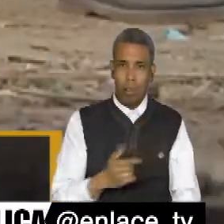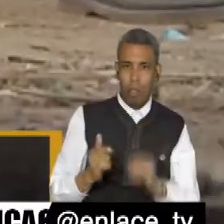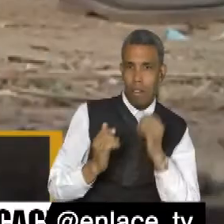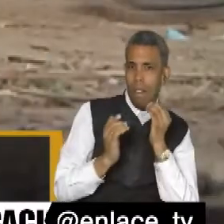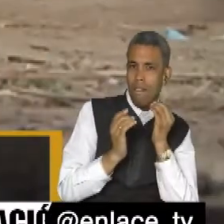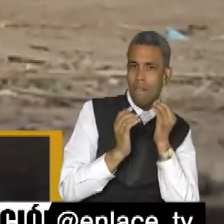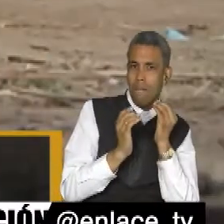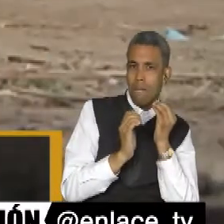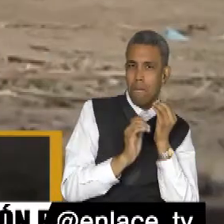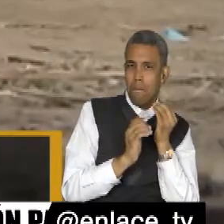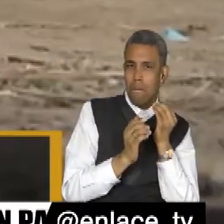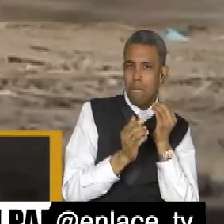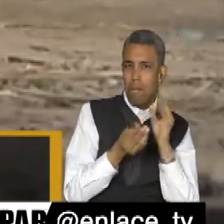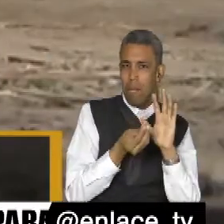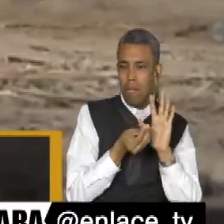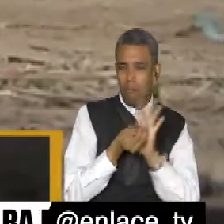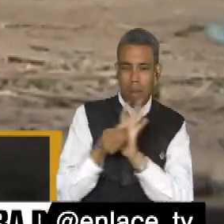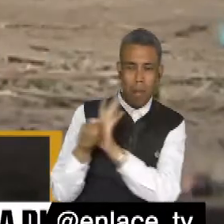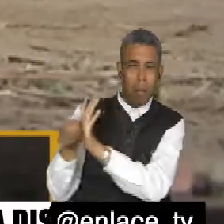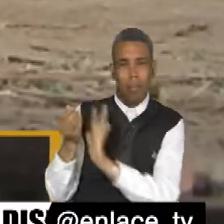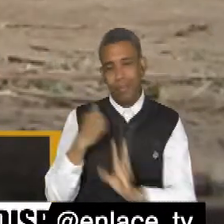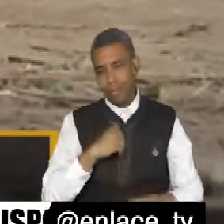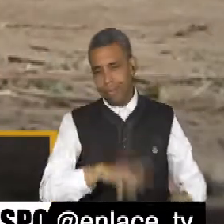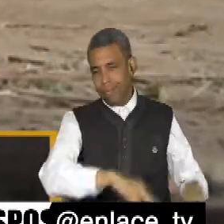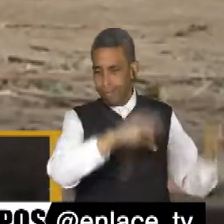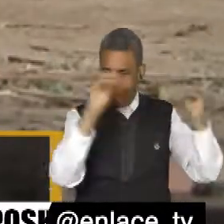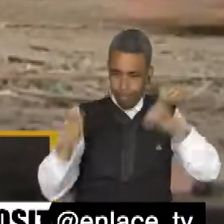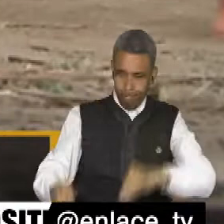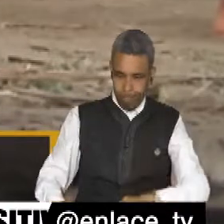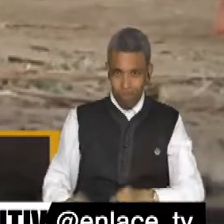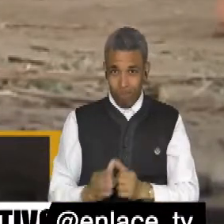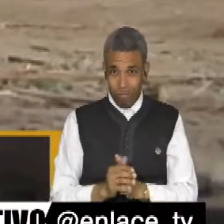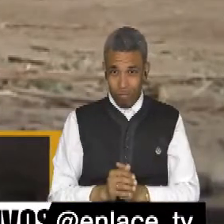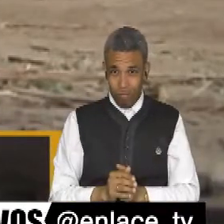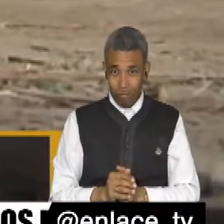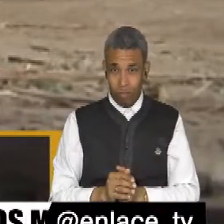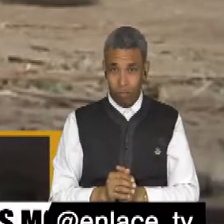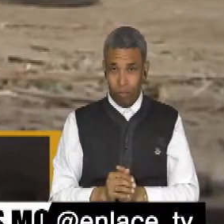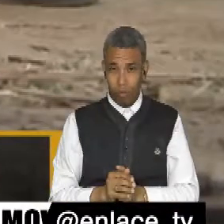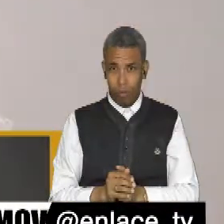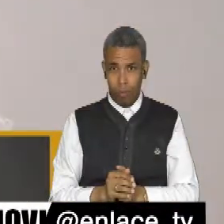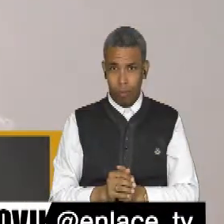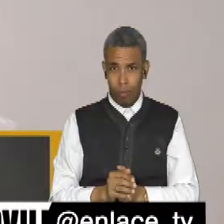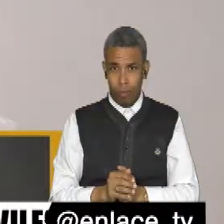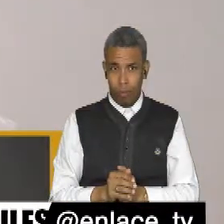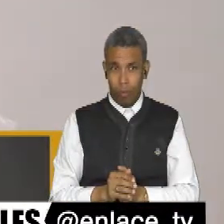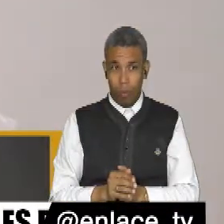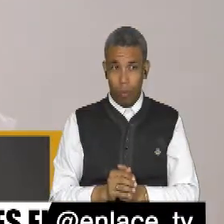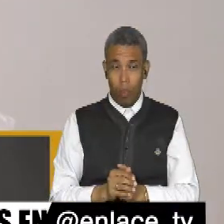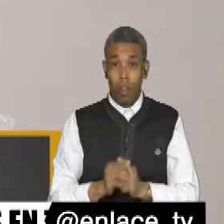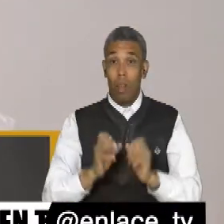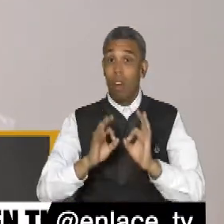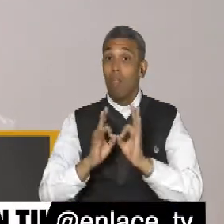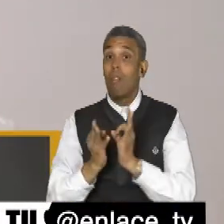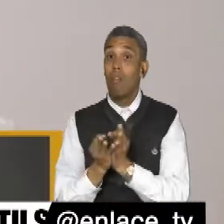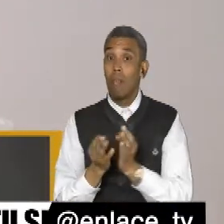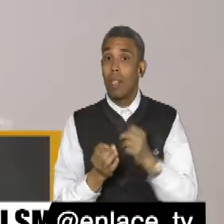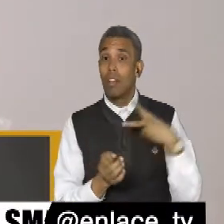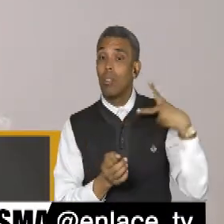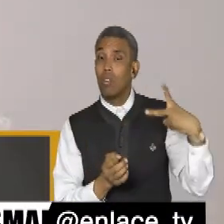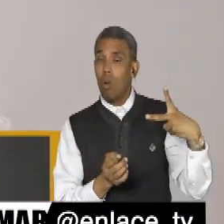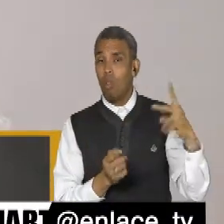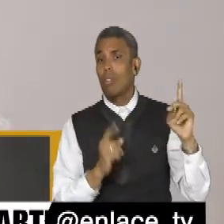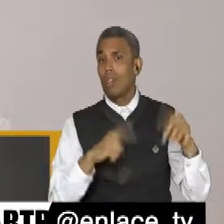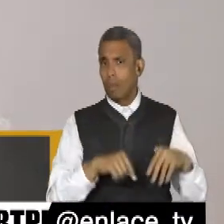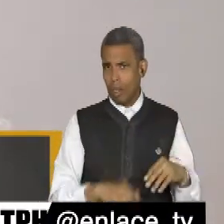presencia en el sur de Bolívar. Otros casos que se vienen de San Pablo, estamos esperando 2 familias también desplazadas,